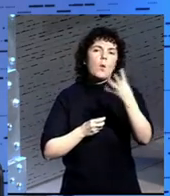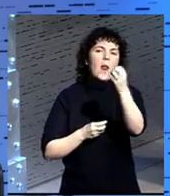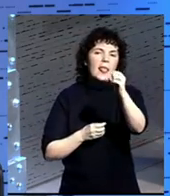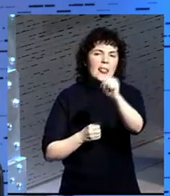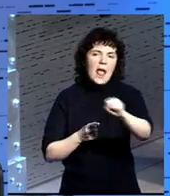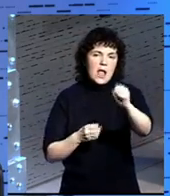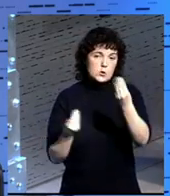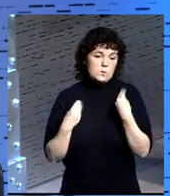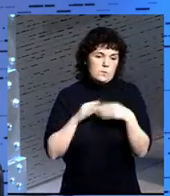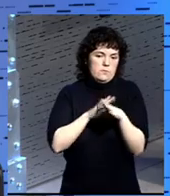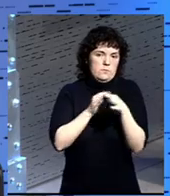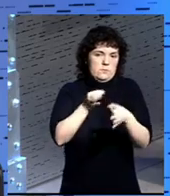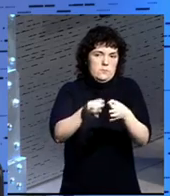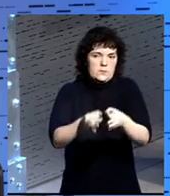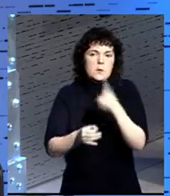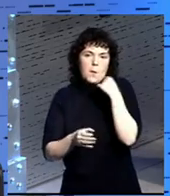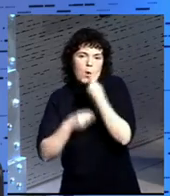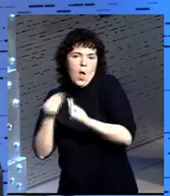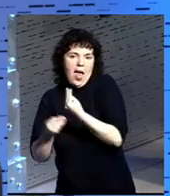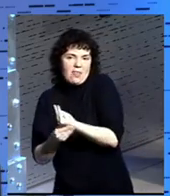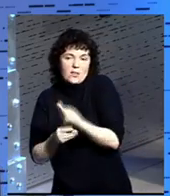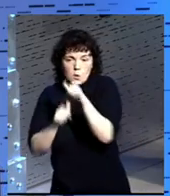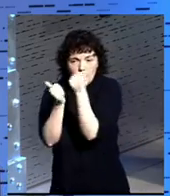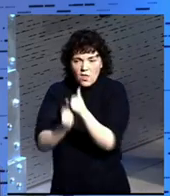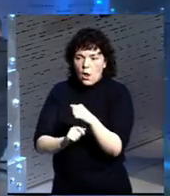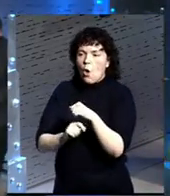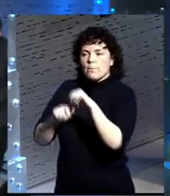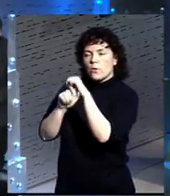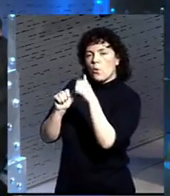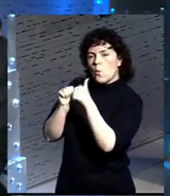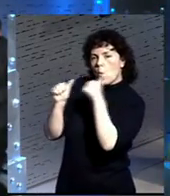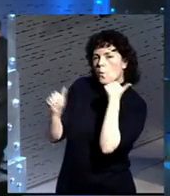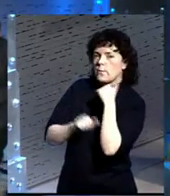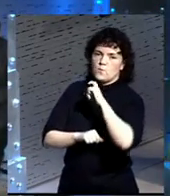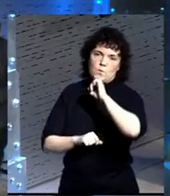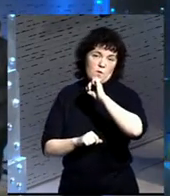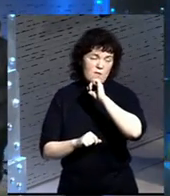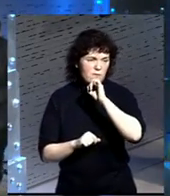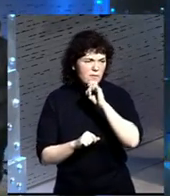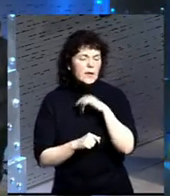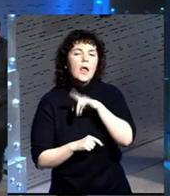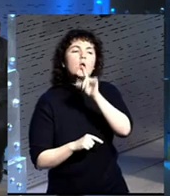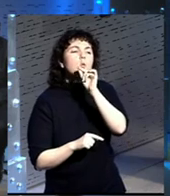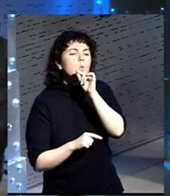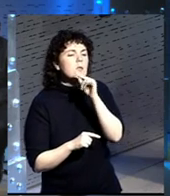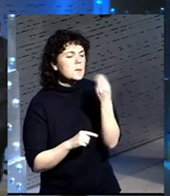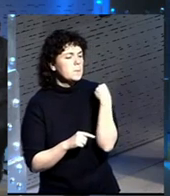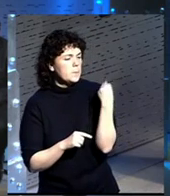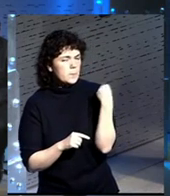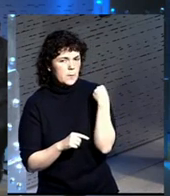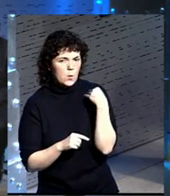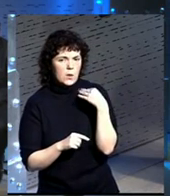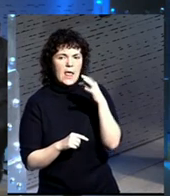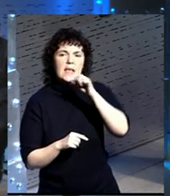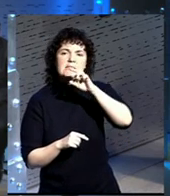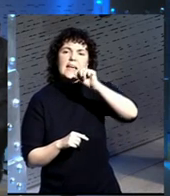es lo que hacen los bancos y es muy difícil de copiar. Hay otra cuestión que plantean a través de Twitter, @Esther Tapia Sanz.